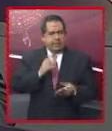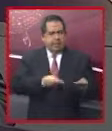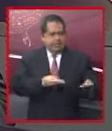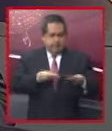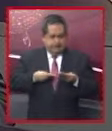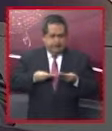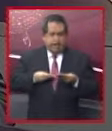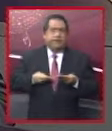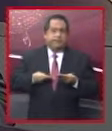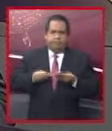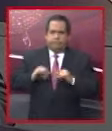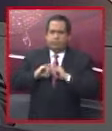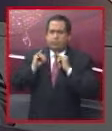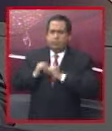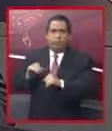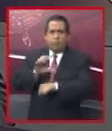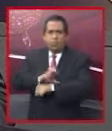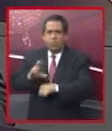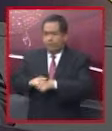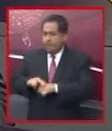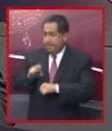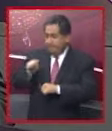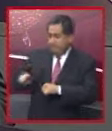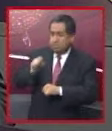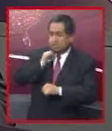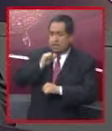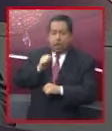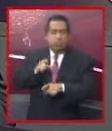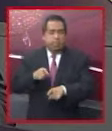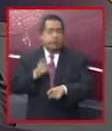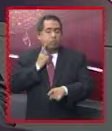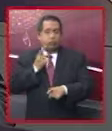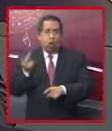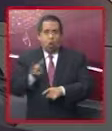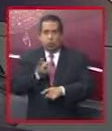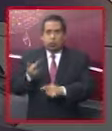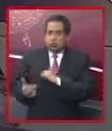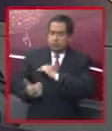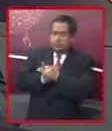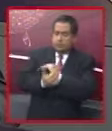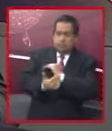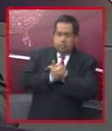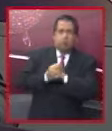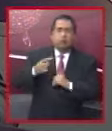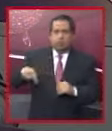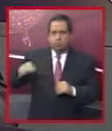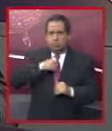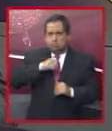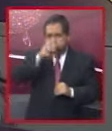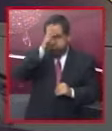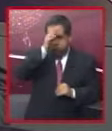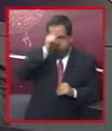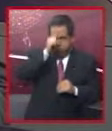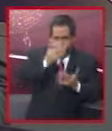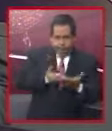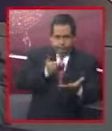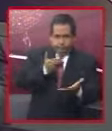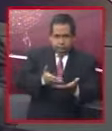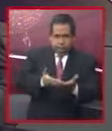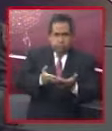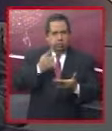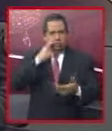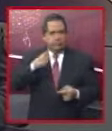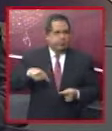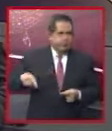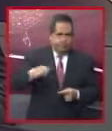parte de las Juntas de Coordinación Política del Senado de la República y de la Cámara de Diputados de un par de acuerdos que solicitan en